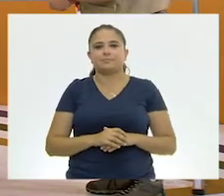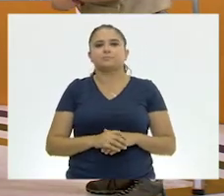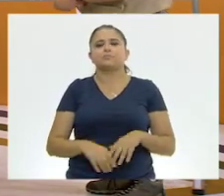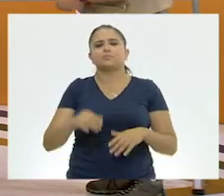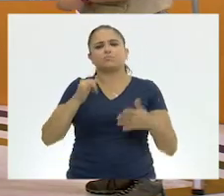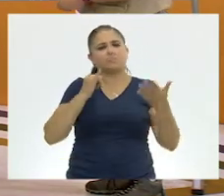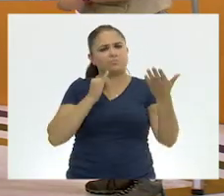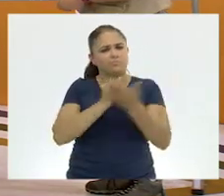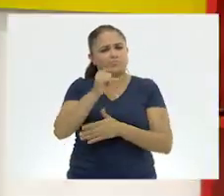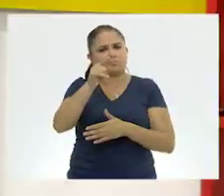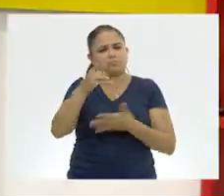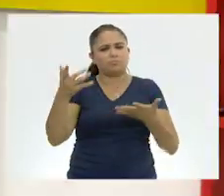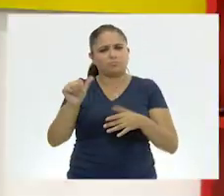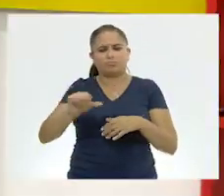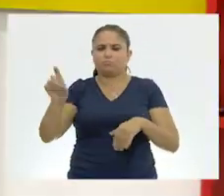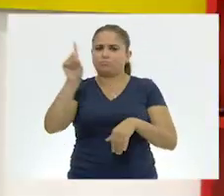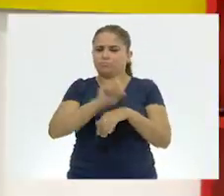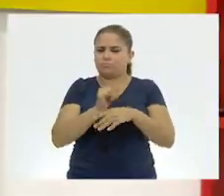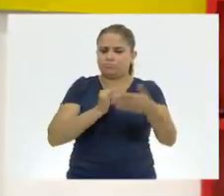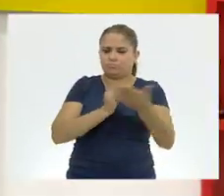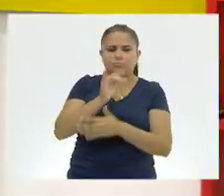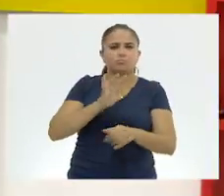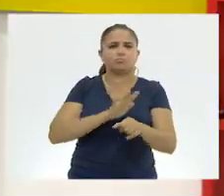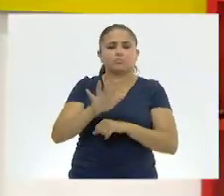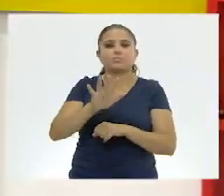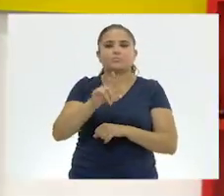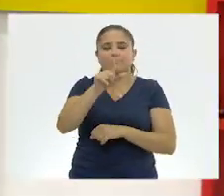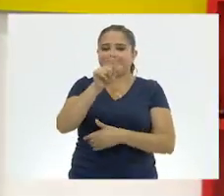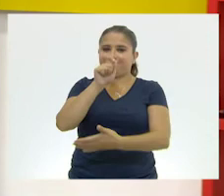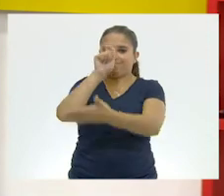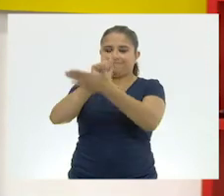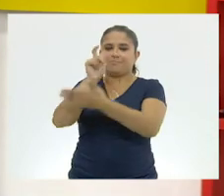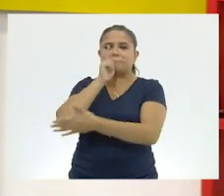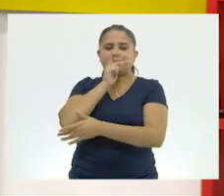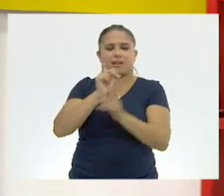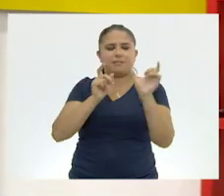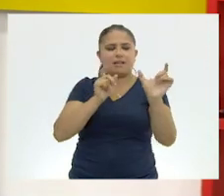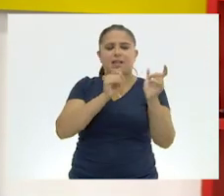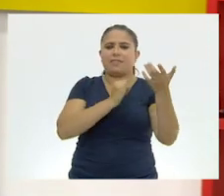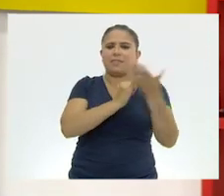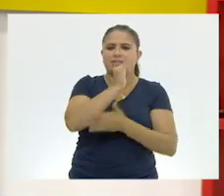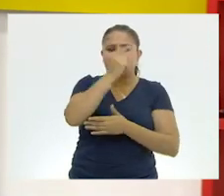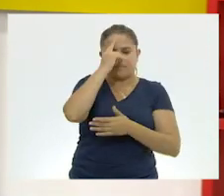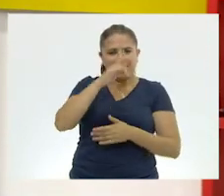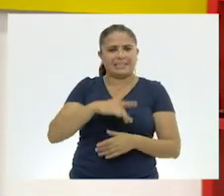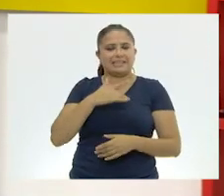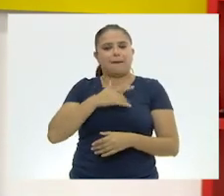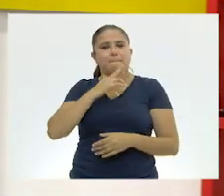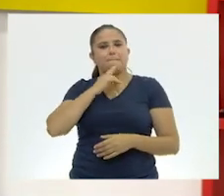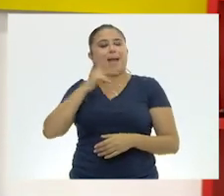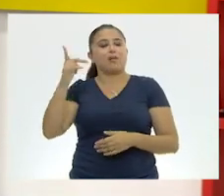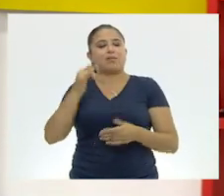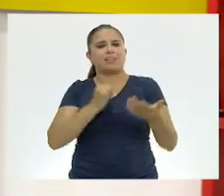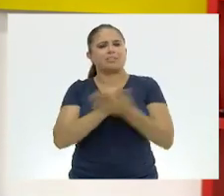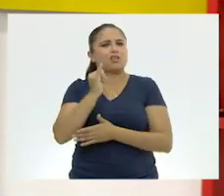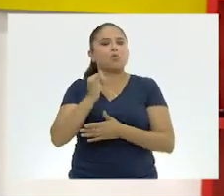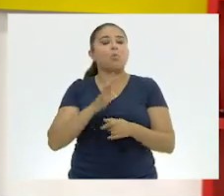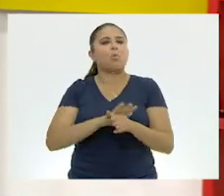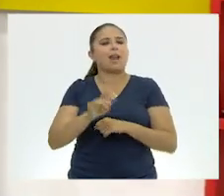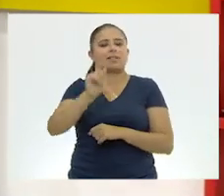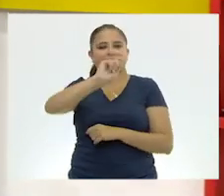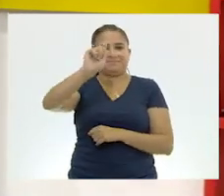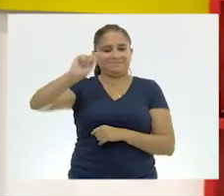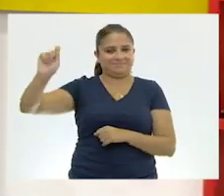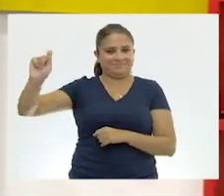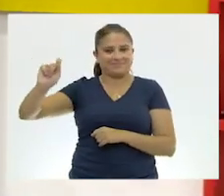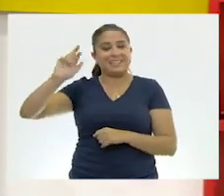una decisión que tomaron el día de hoy para dejar un estado aflictivo y sentirse mejor. ¡Ah, muy bien! Sí, allá